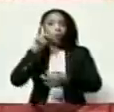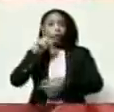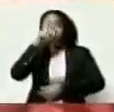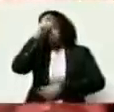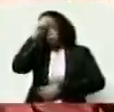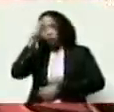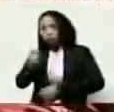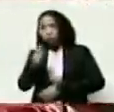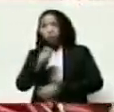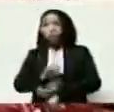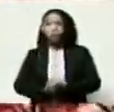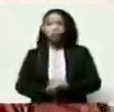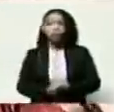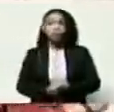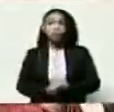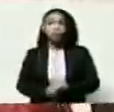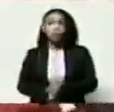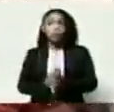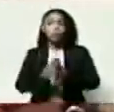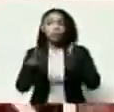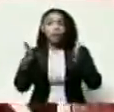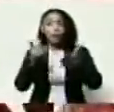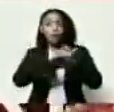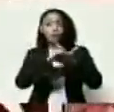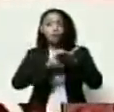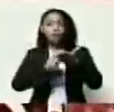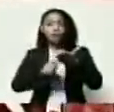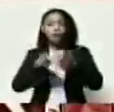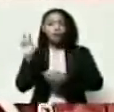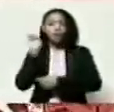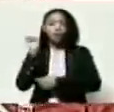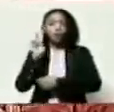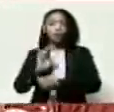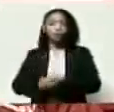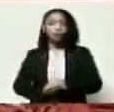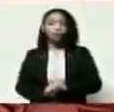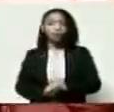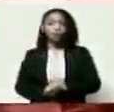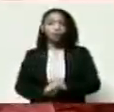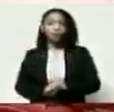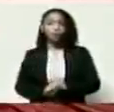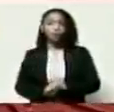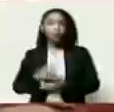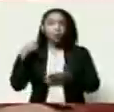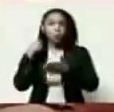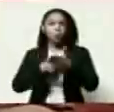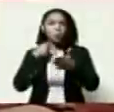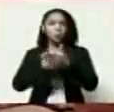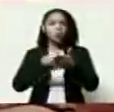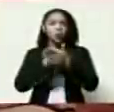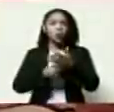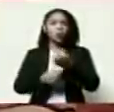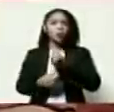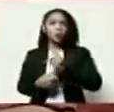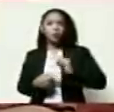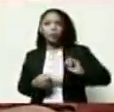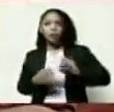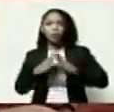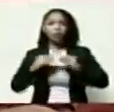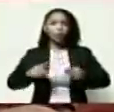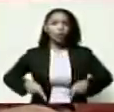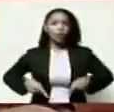a un gran escritor venezolano, un luchador de izquierda de toda la vida,